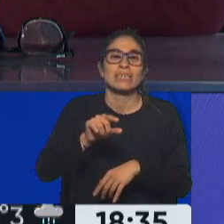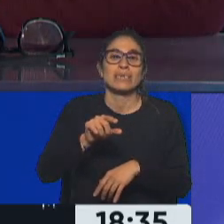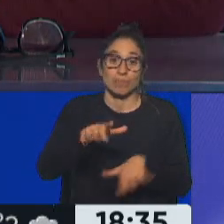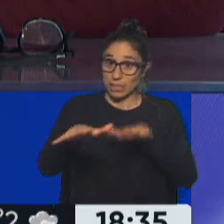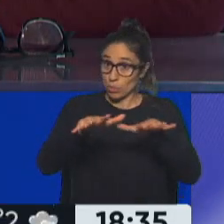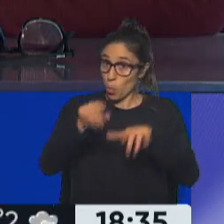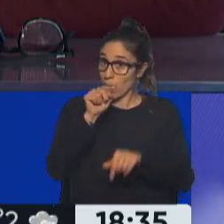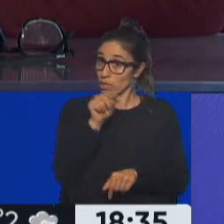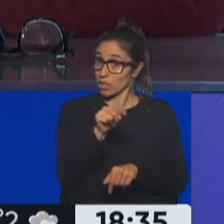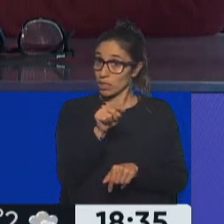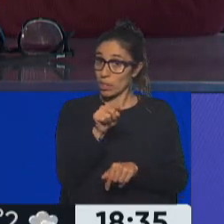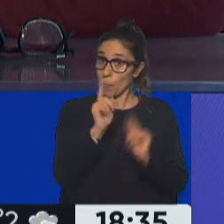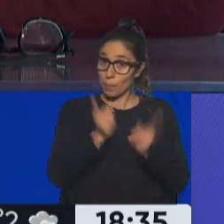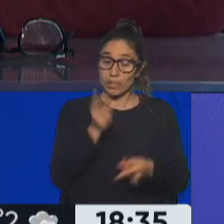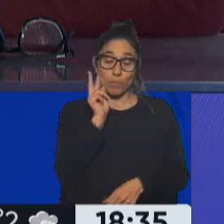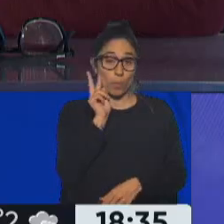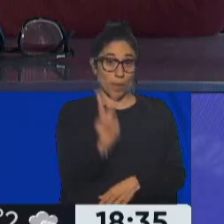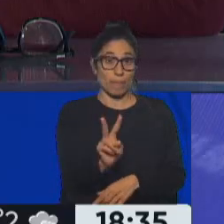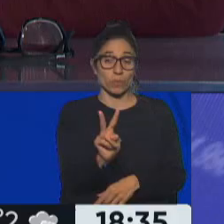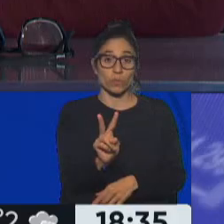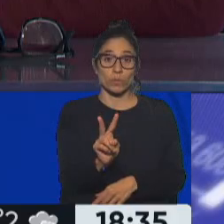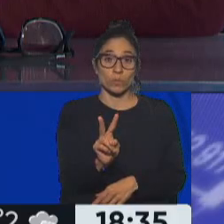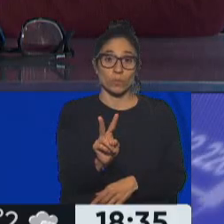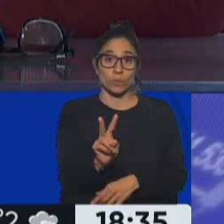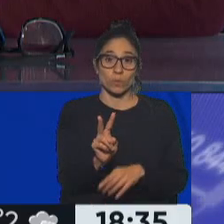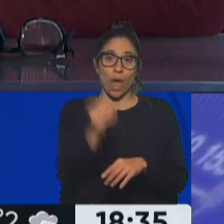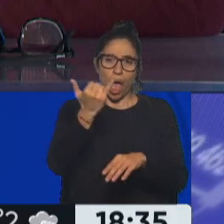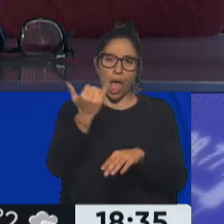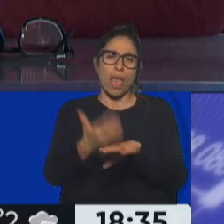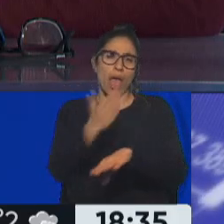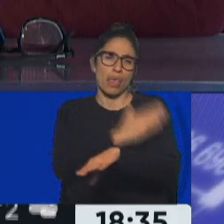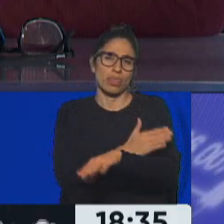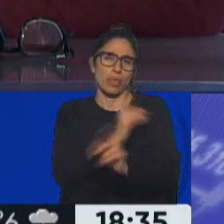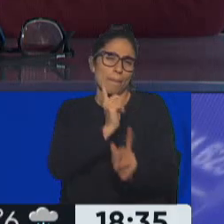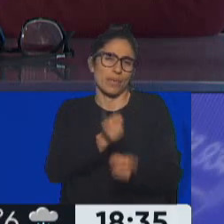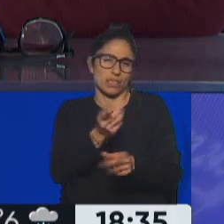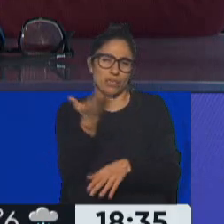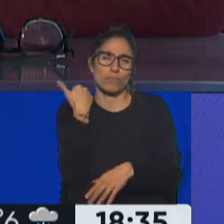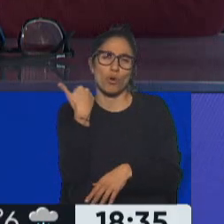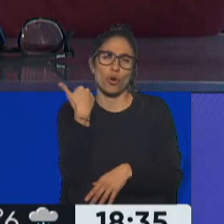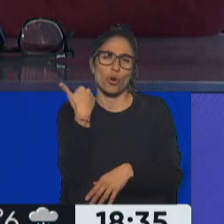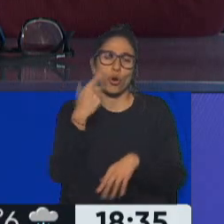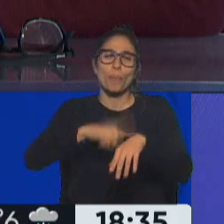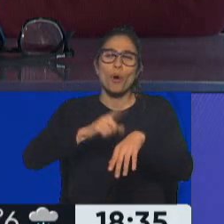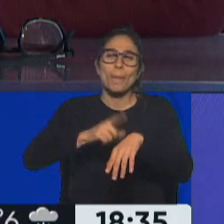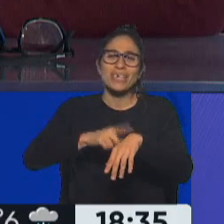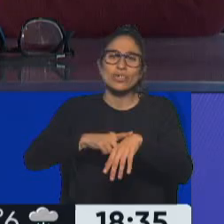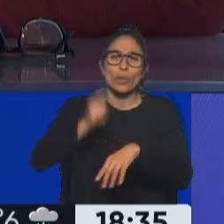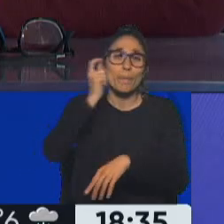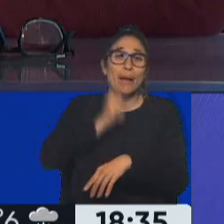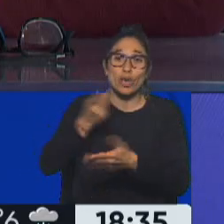a la que estamos asistiendo hoy, digamos, tiene un antecedente que es la reelección de Macron en